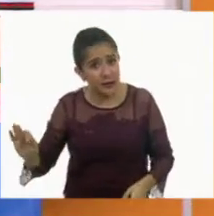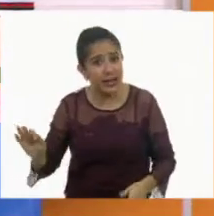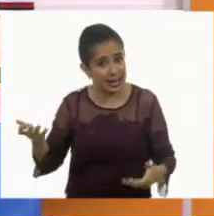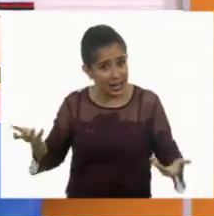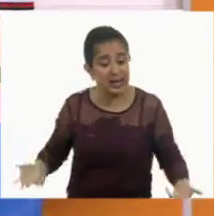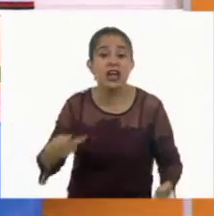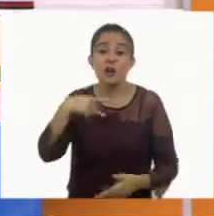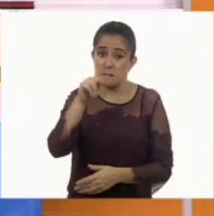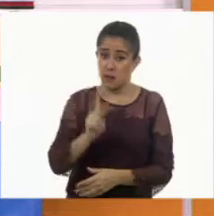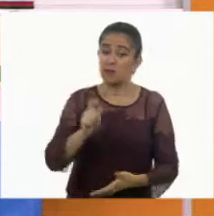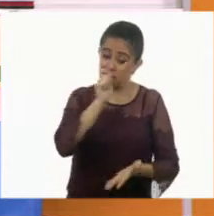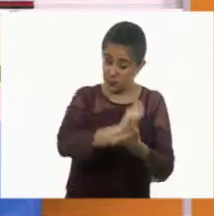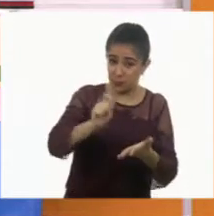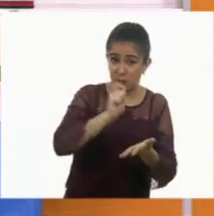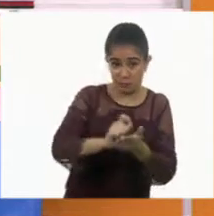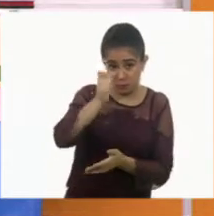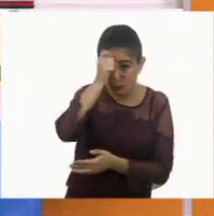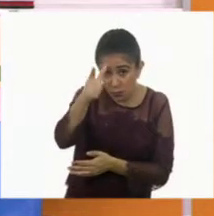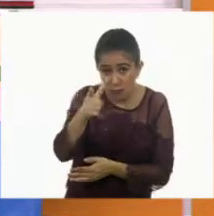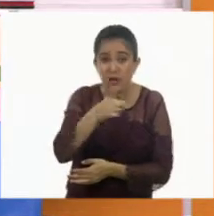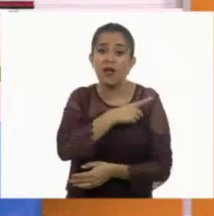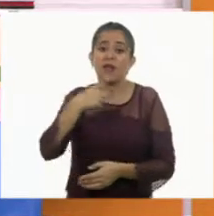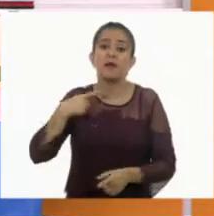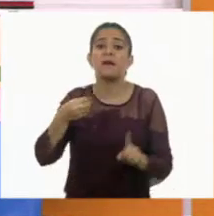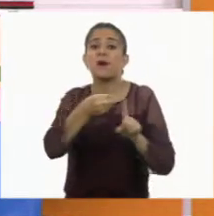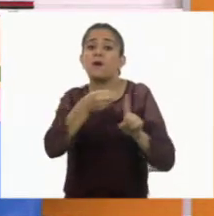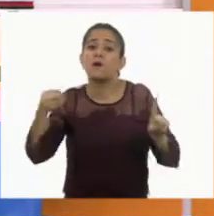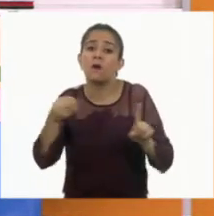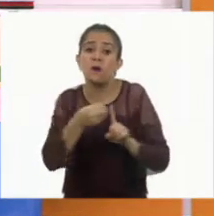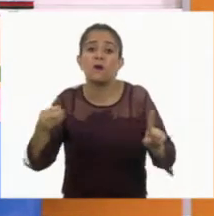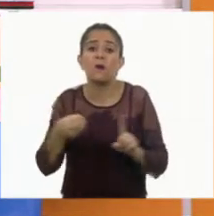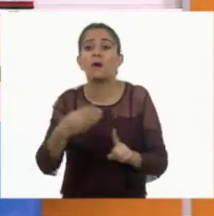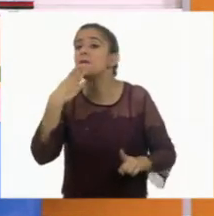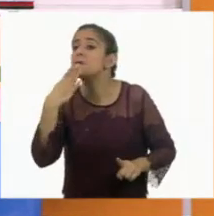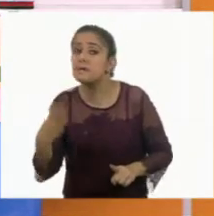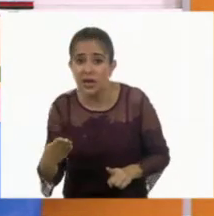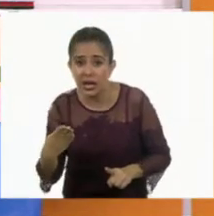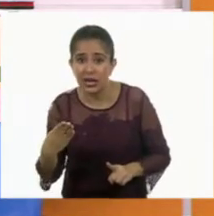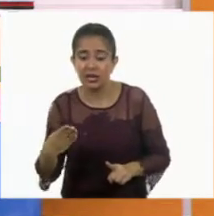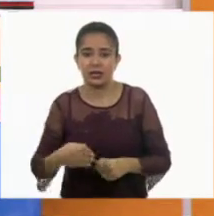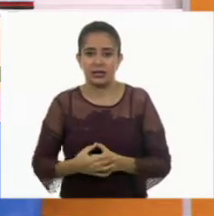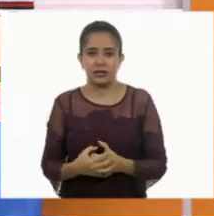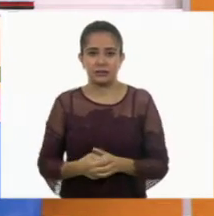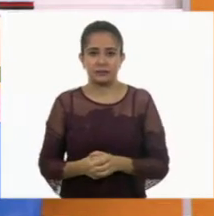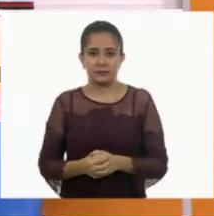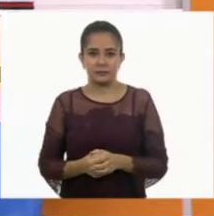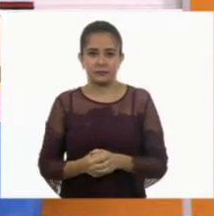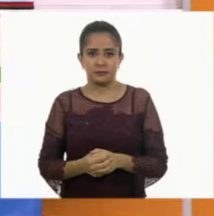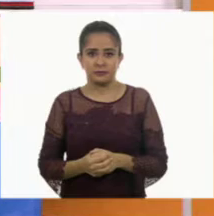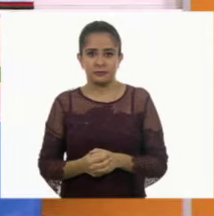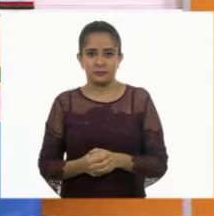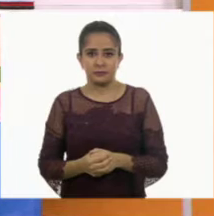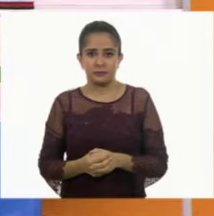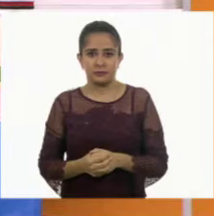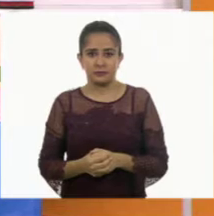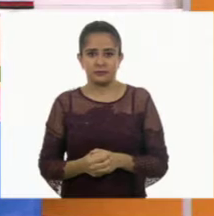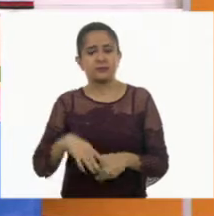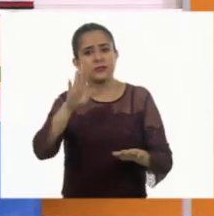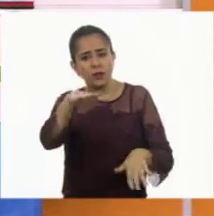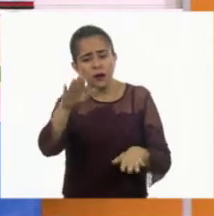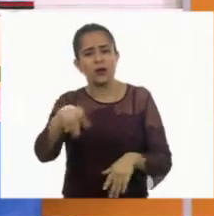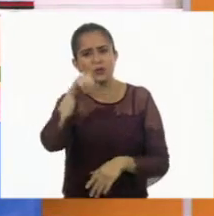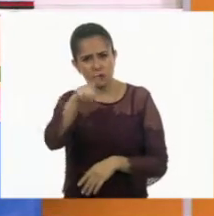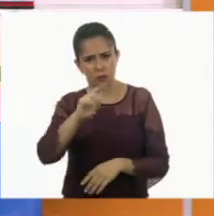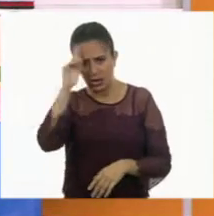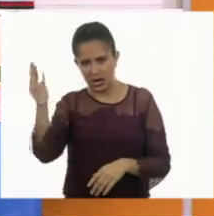hora de escribirlo, porque si no lo escriben bien, no causa el mismo efecto. ¿Se acuerdan ustedes que habíamos visto